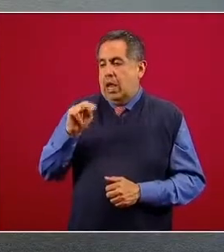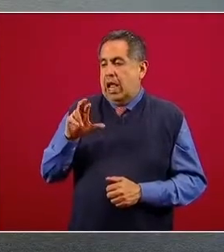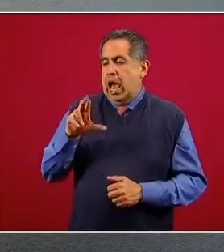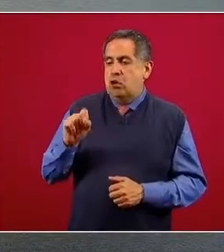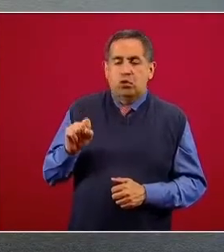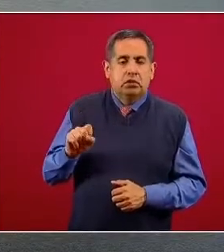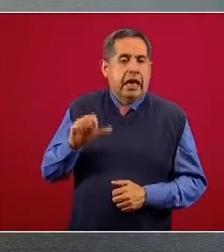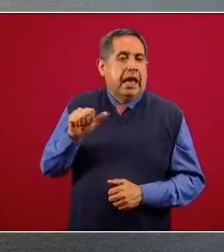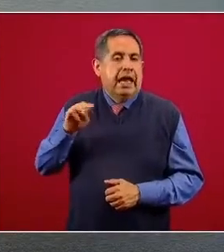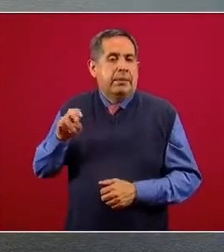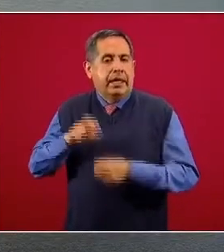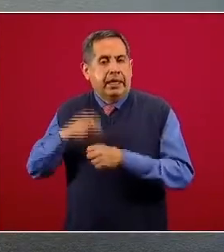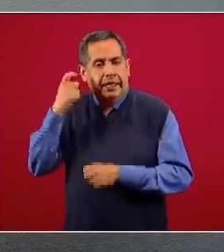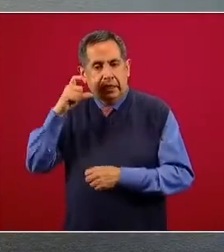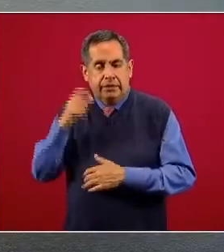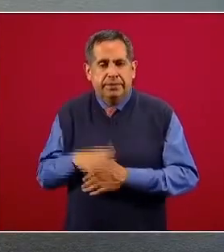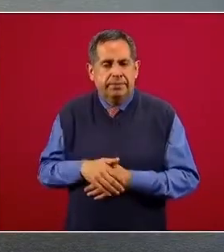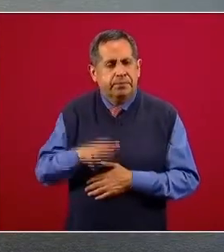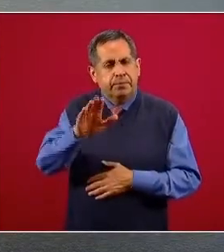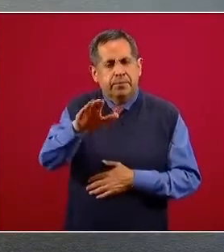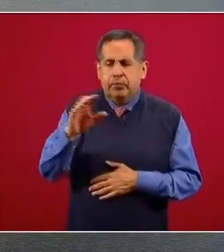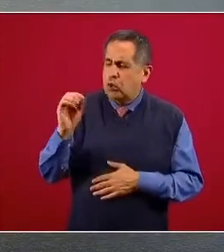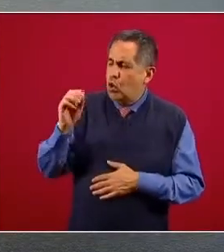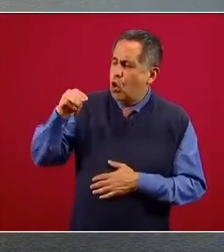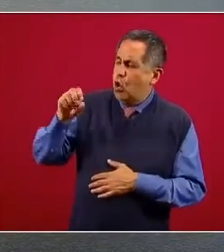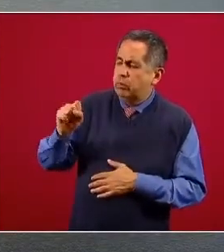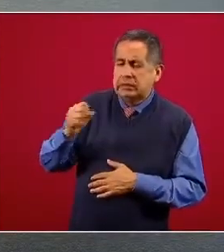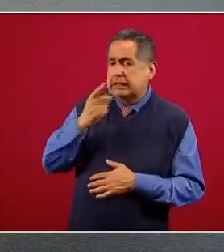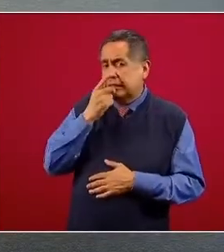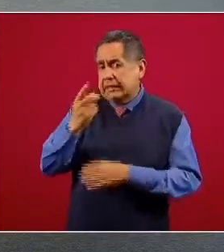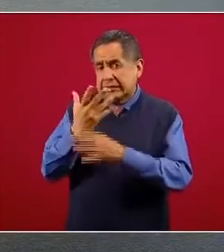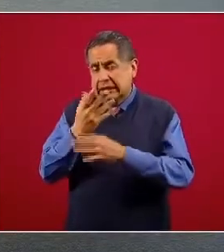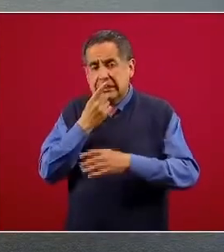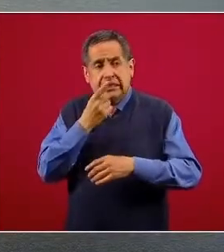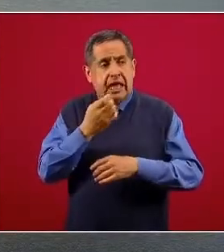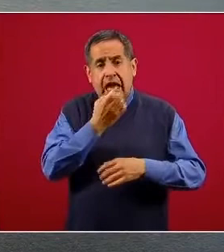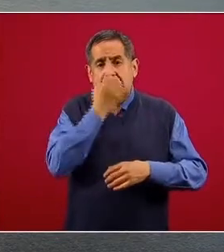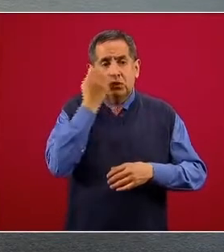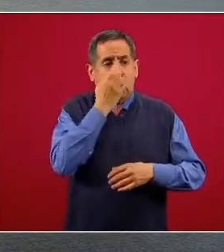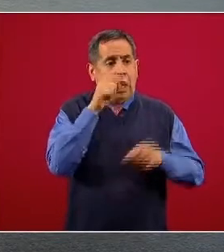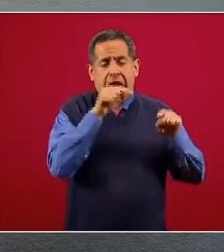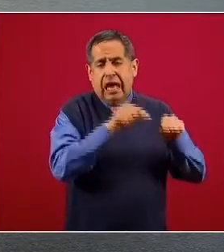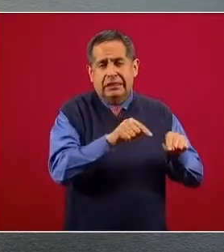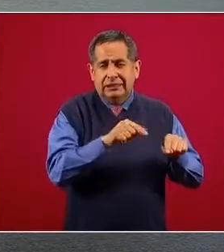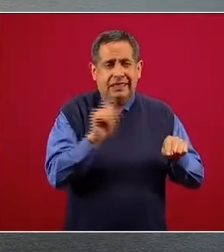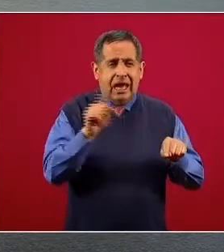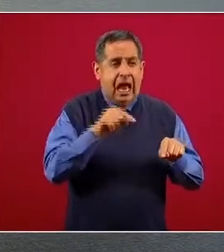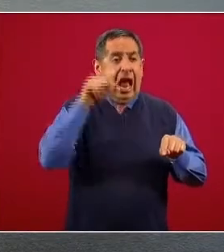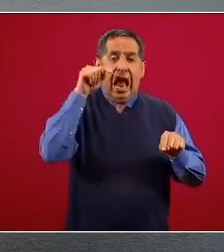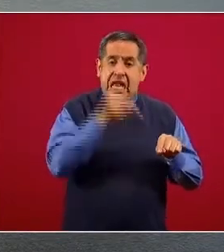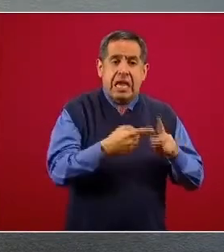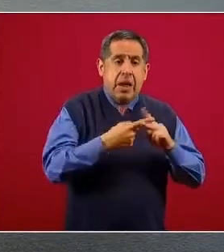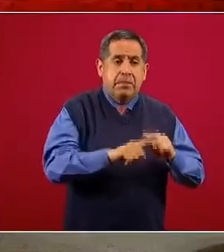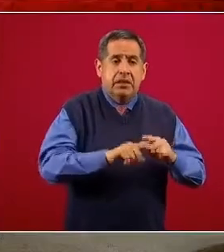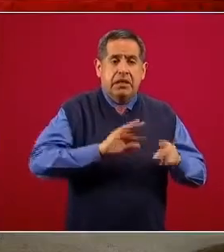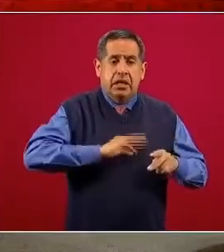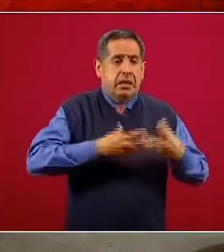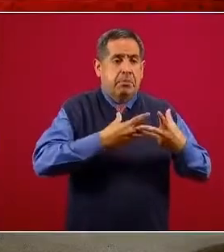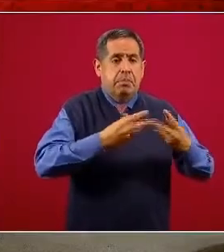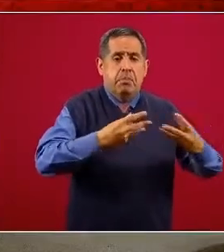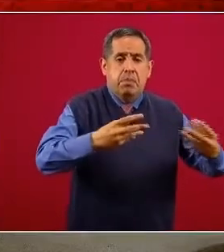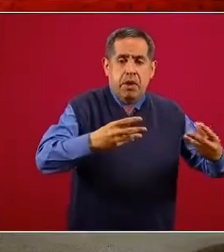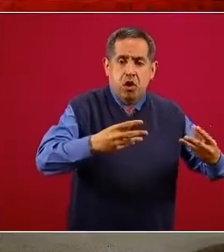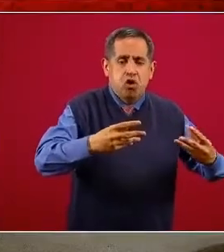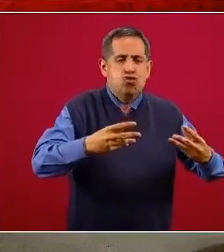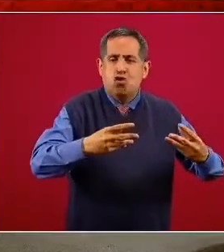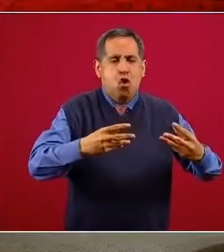Querétaro. Doctor, en la OMS comenta que las escuelas no son el principal foco de contagios, sino que es el